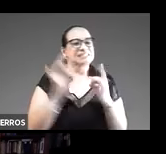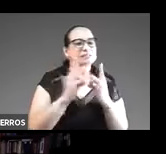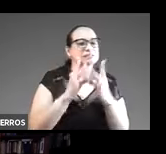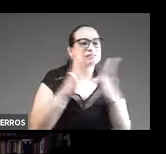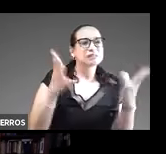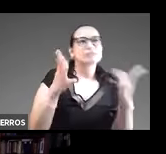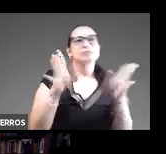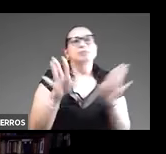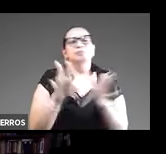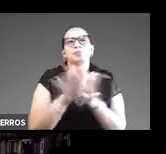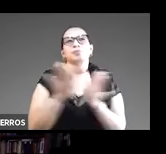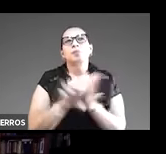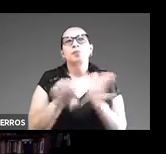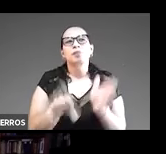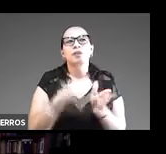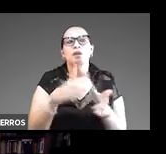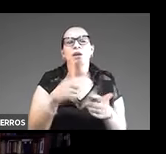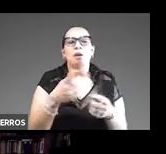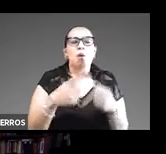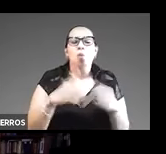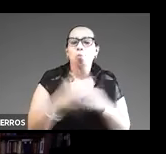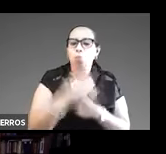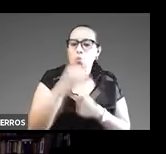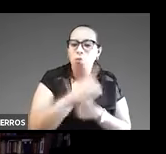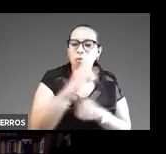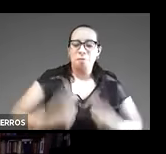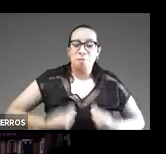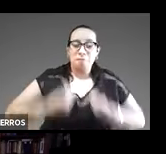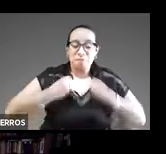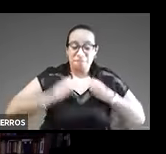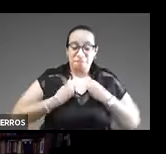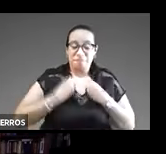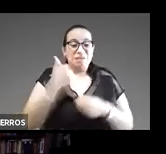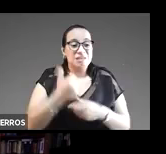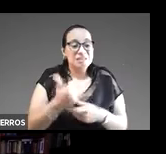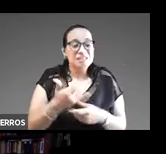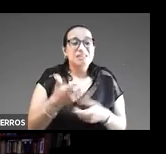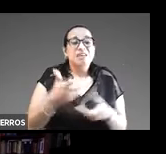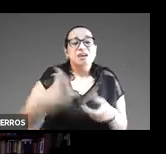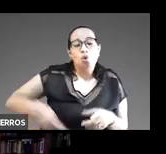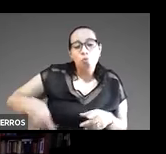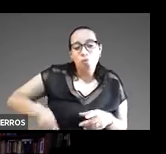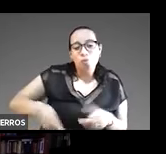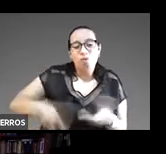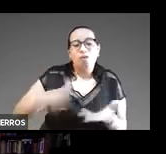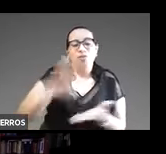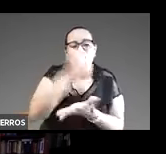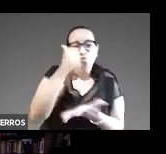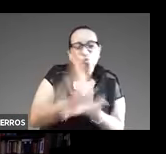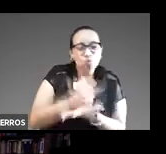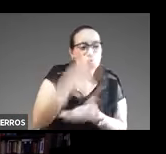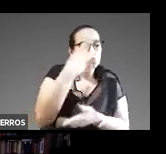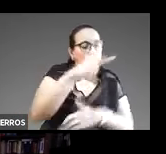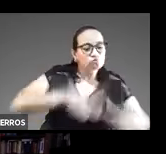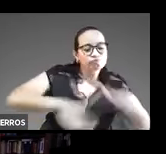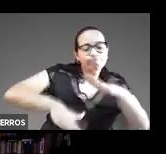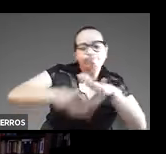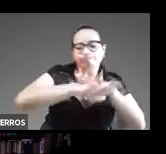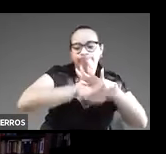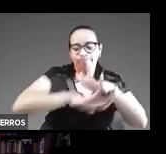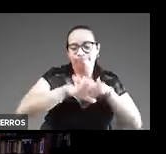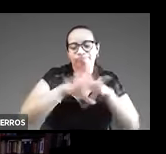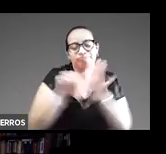con la crisis de habitar y gobernar la ciudad, ¿no? Y tu barrio. Digamos,